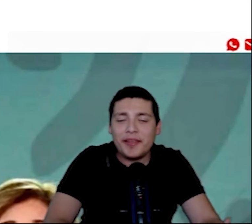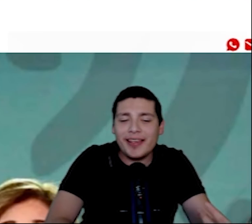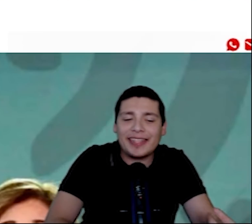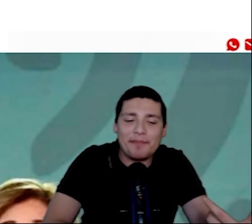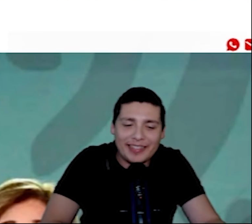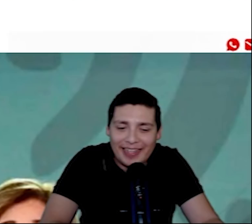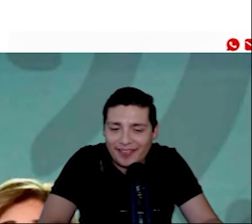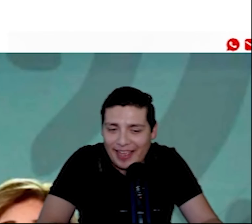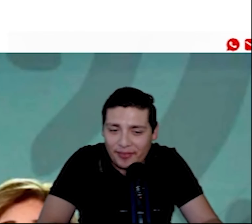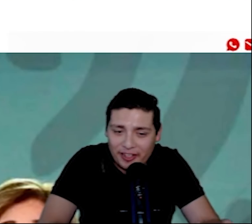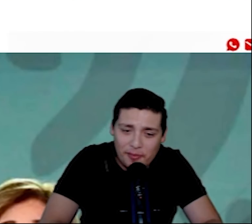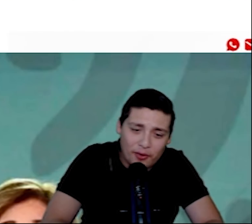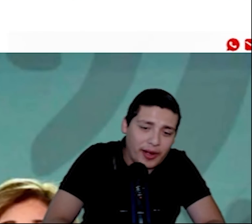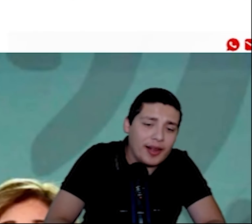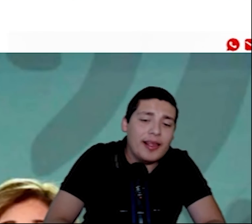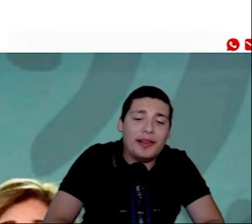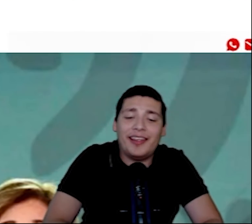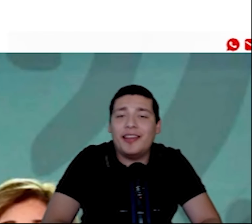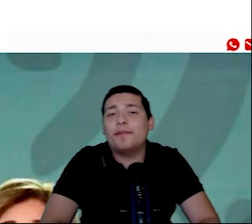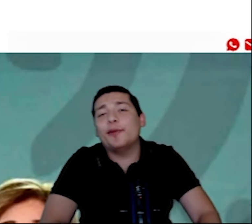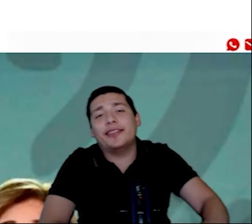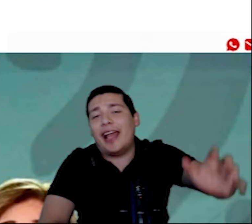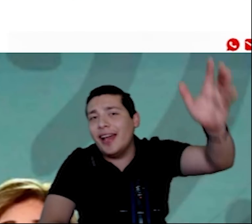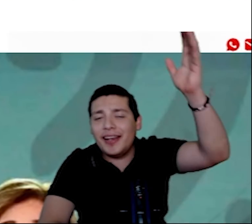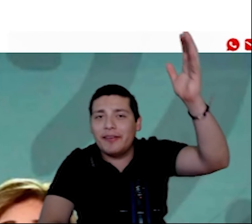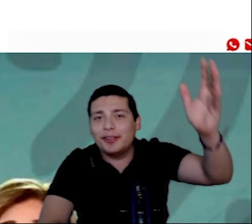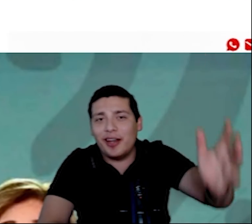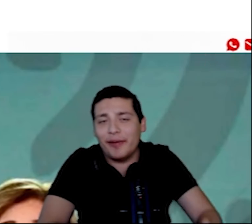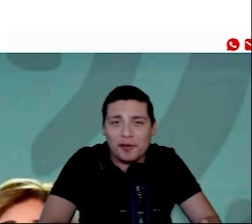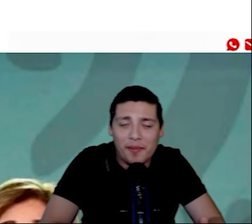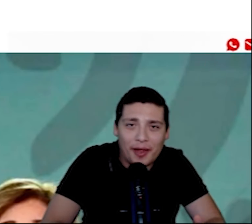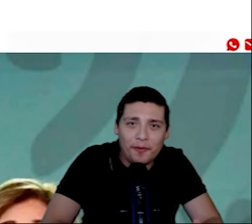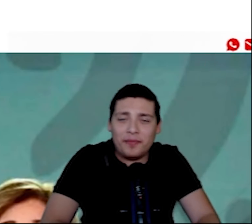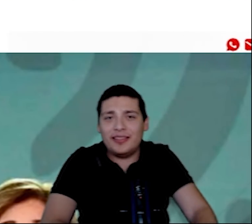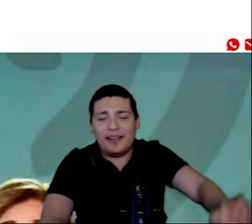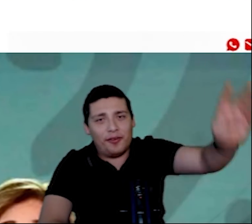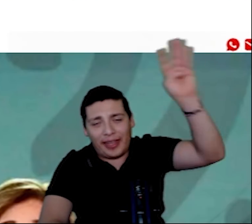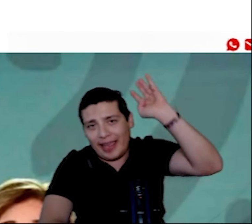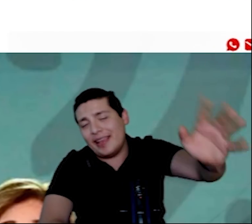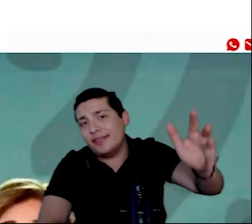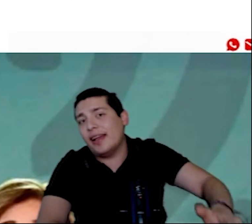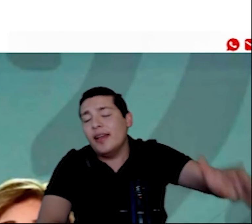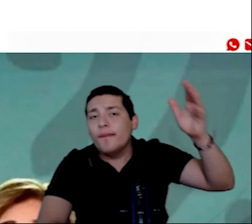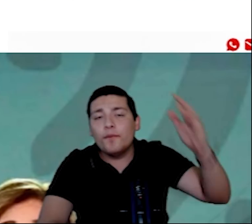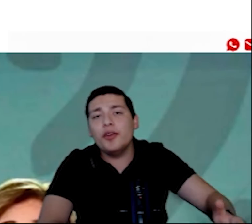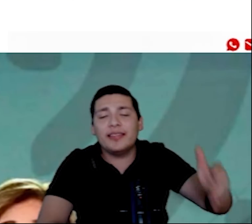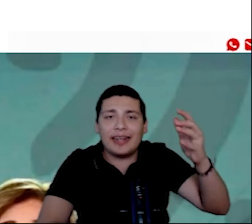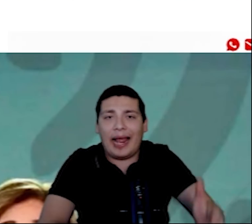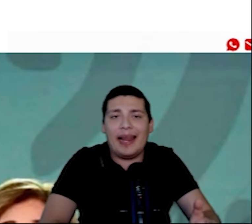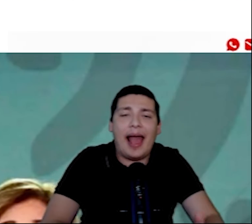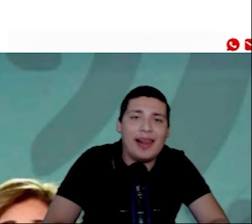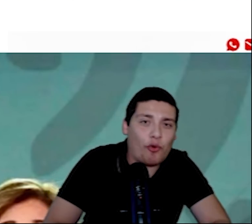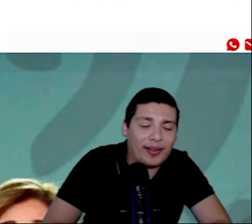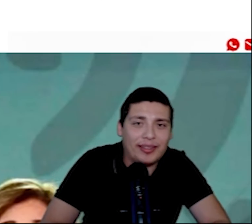Y es que el presidente Andrés Manuel pues ya le levantó la mano a Maru diciendo que ella está muy